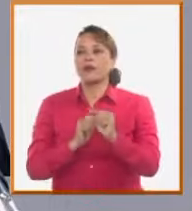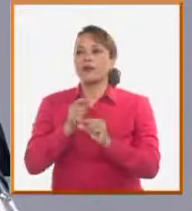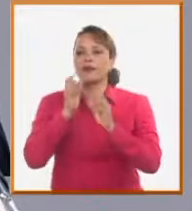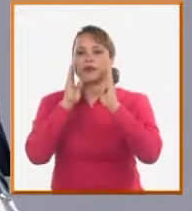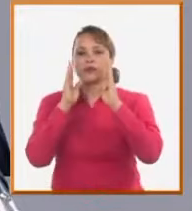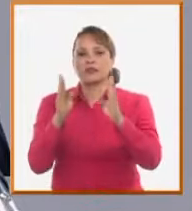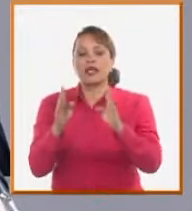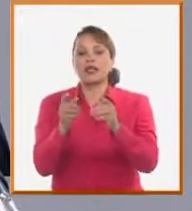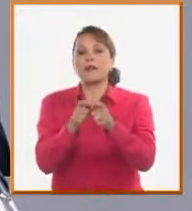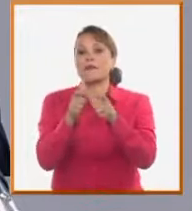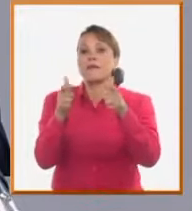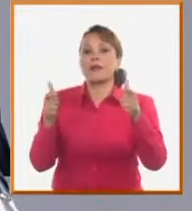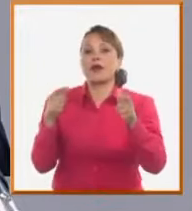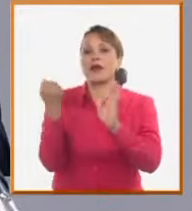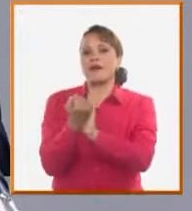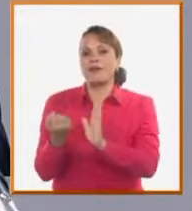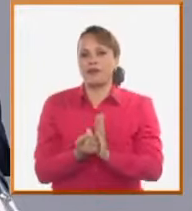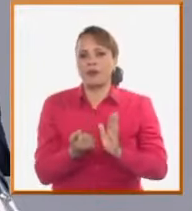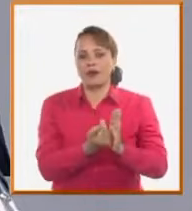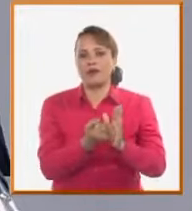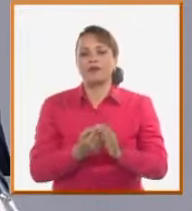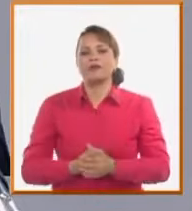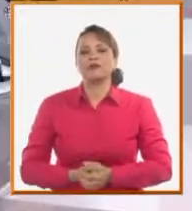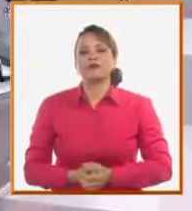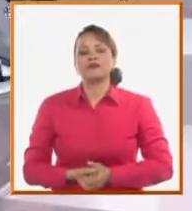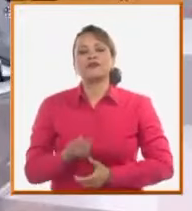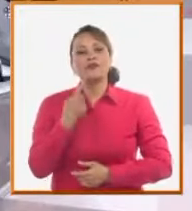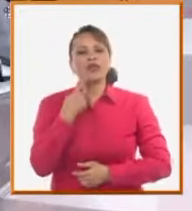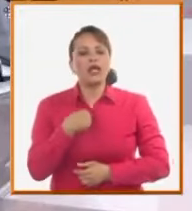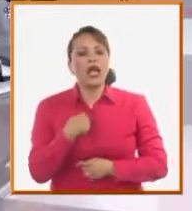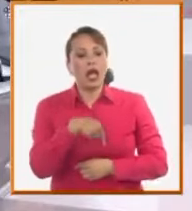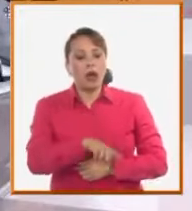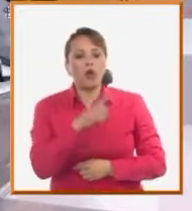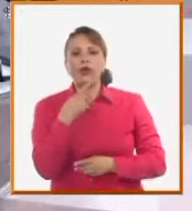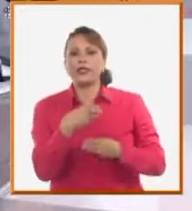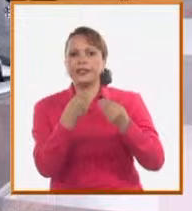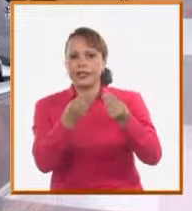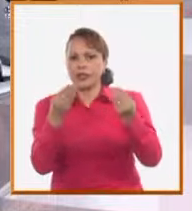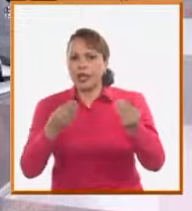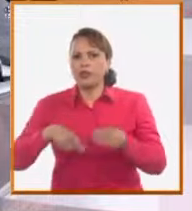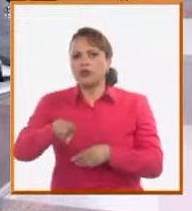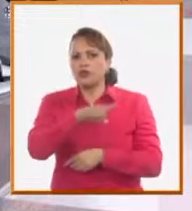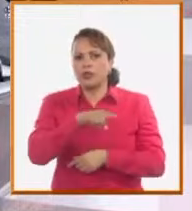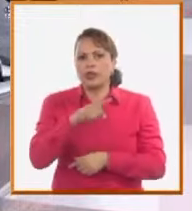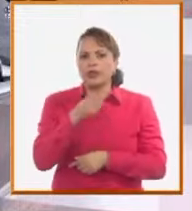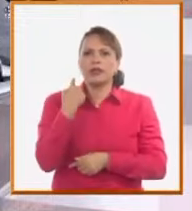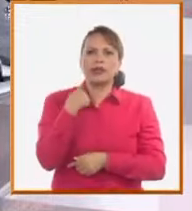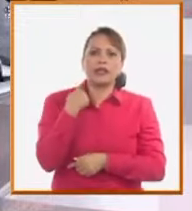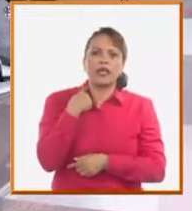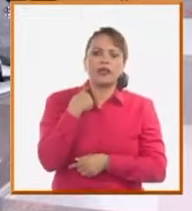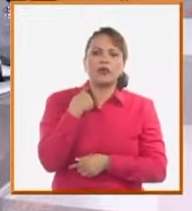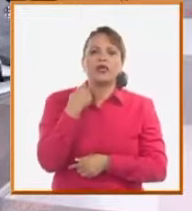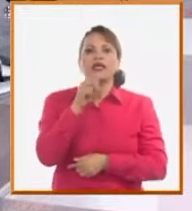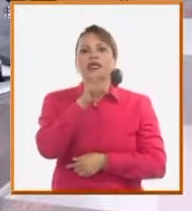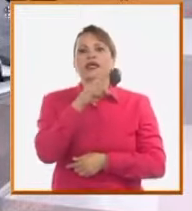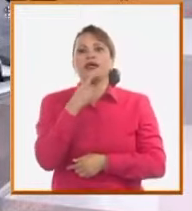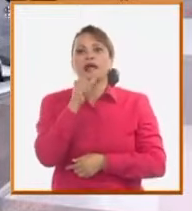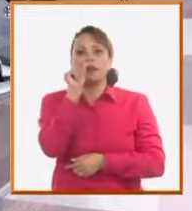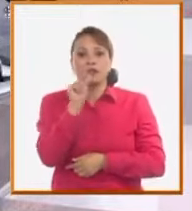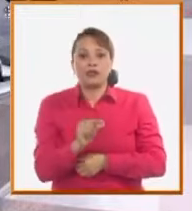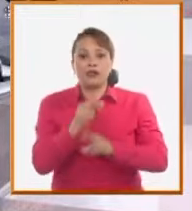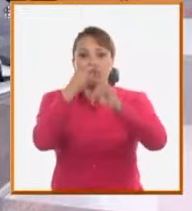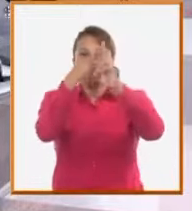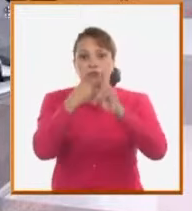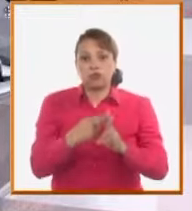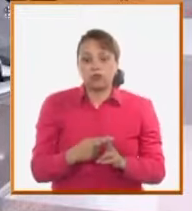el mayor número de casos aprobados. Es decir, que estamos ahora entregando, o están entregando ustedes, las personas que están en el